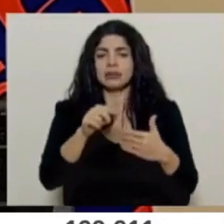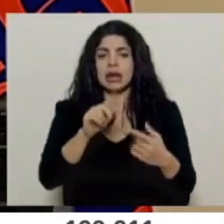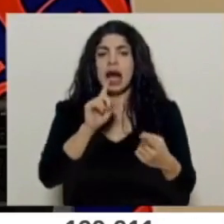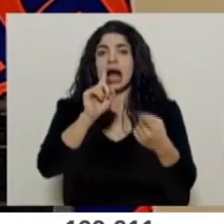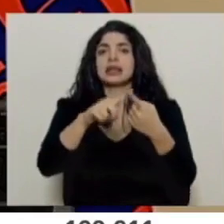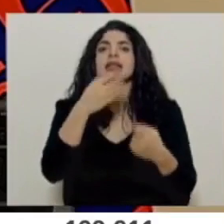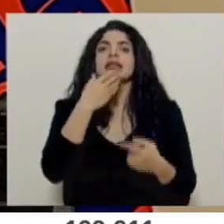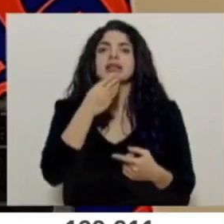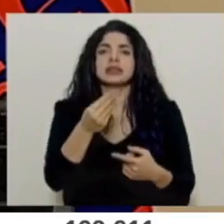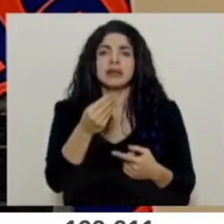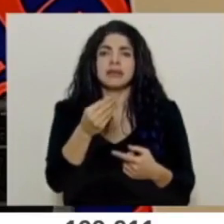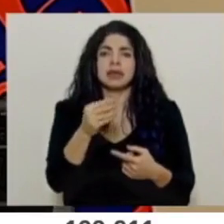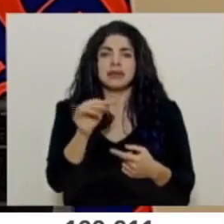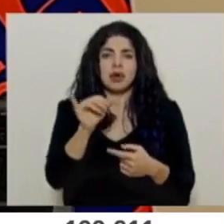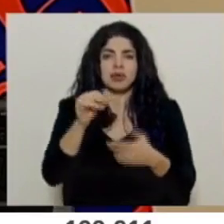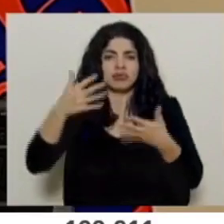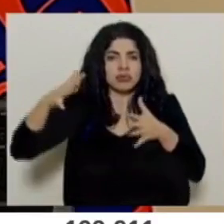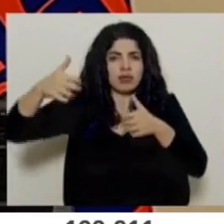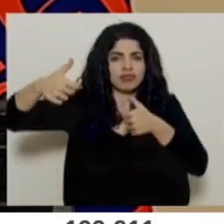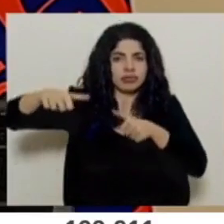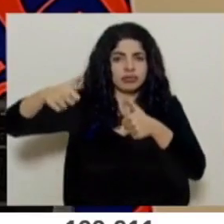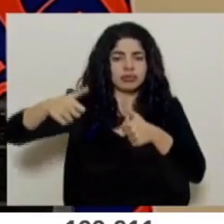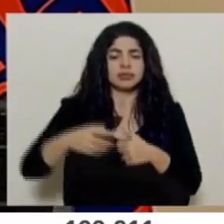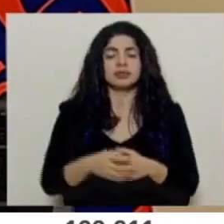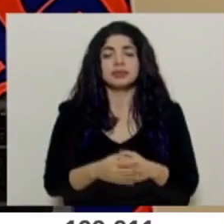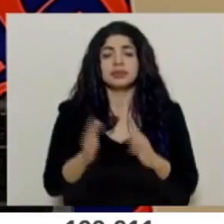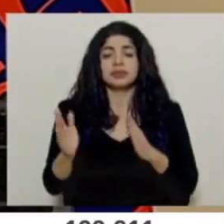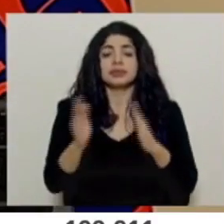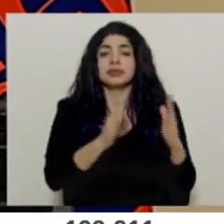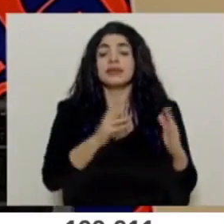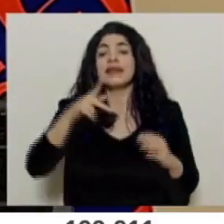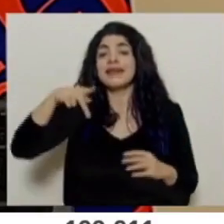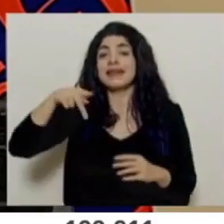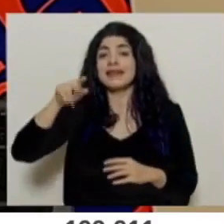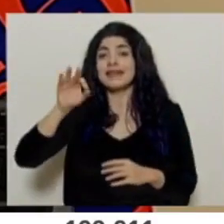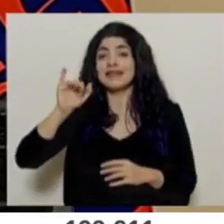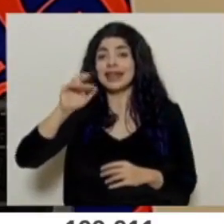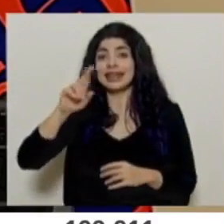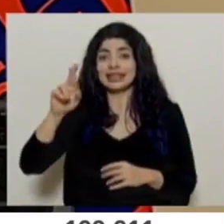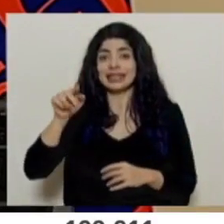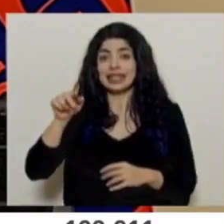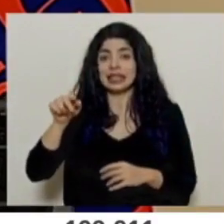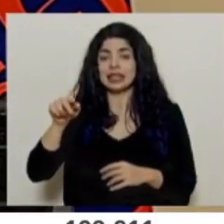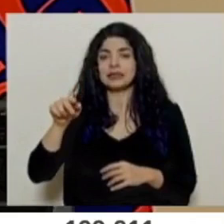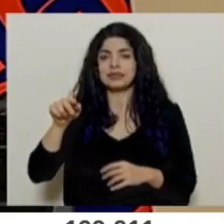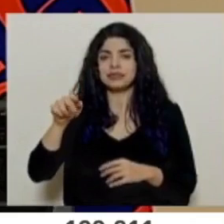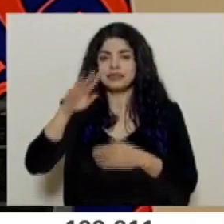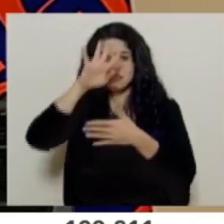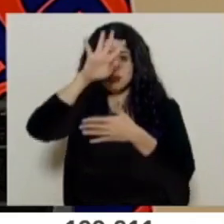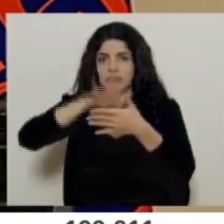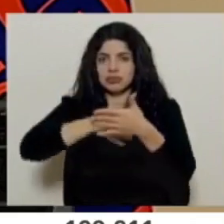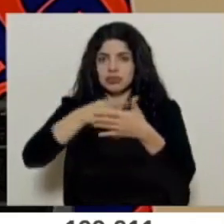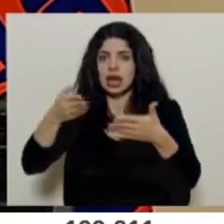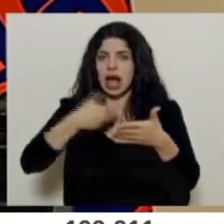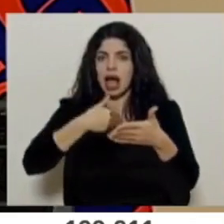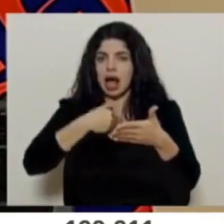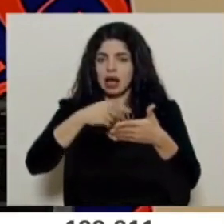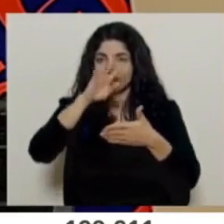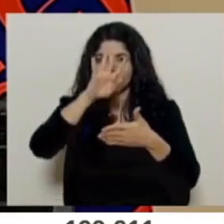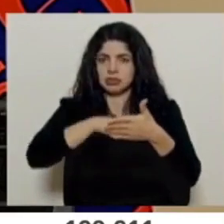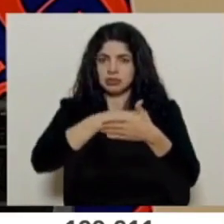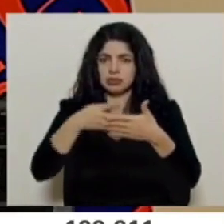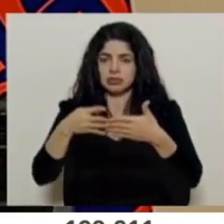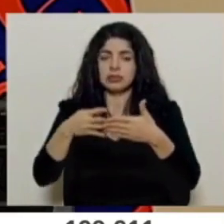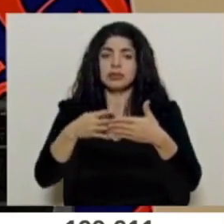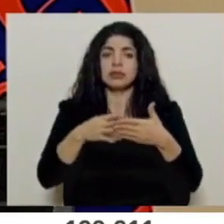diciembre, como está pactado. En el caso de Pfizer, se distribuye en un cronograma que va